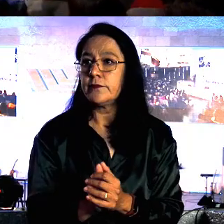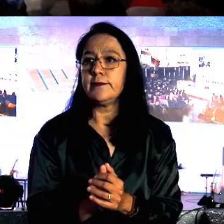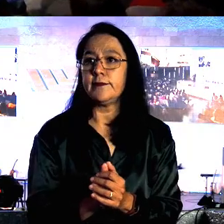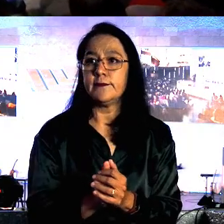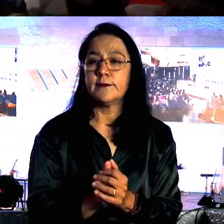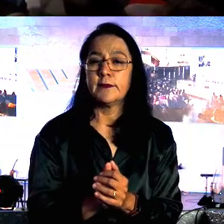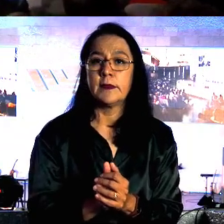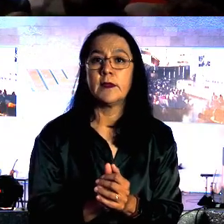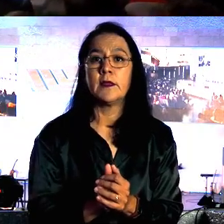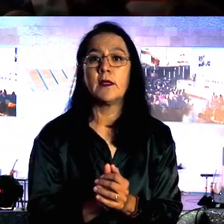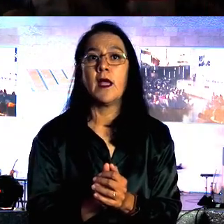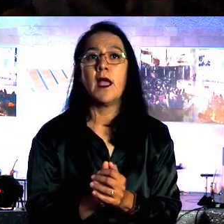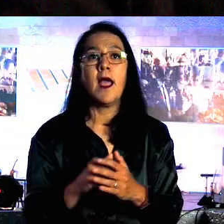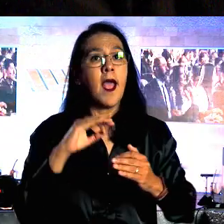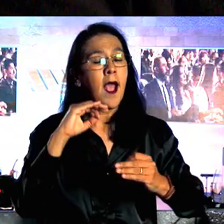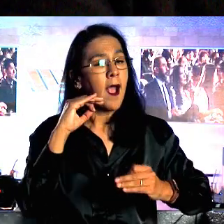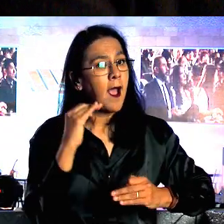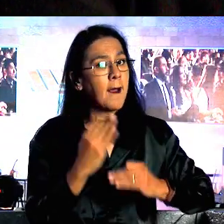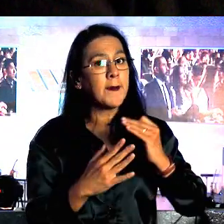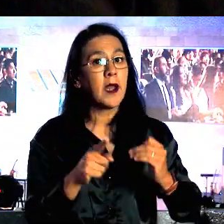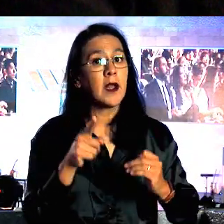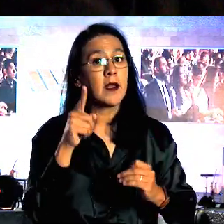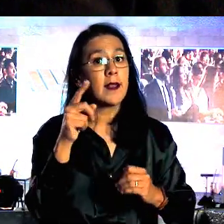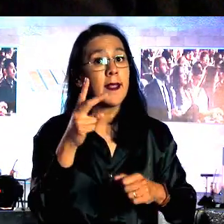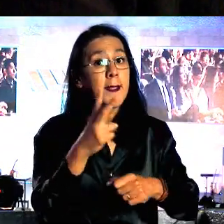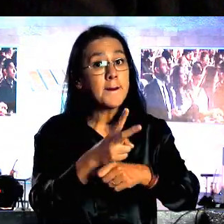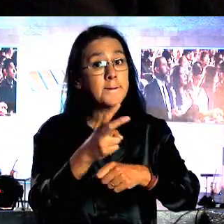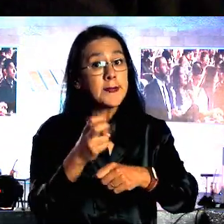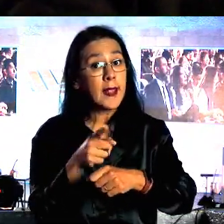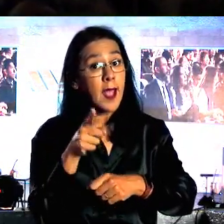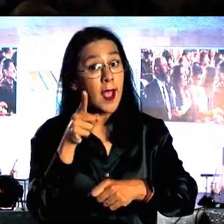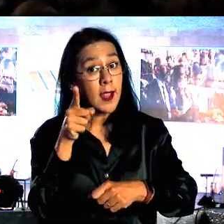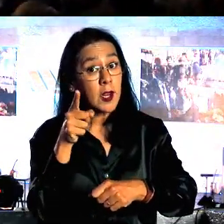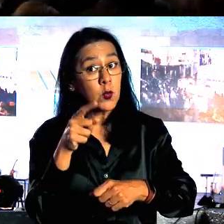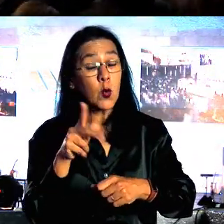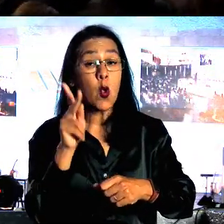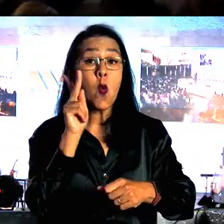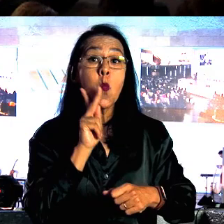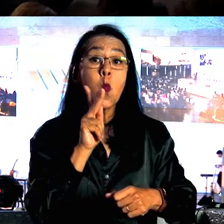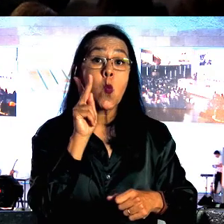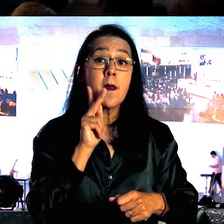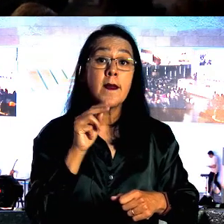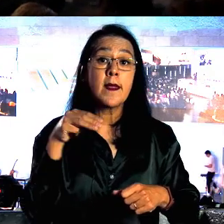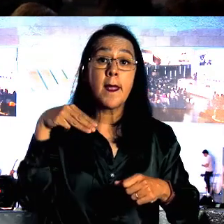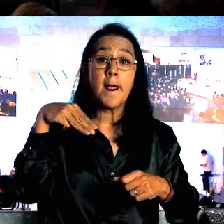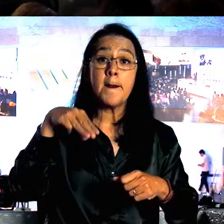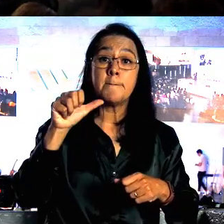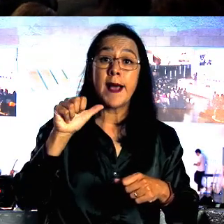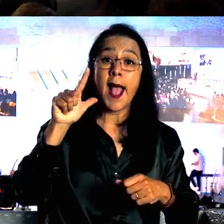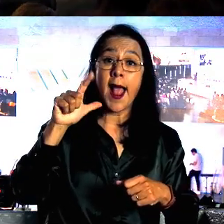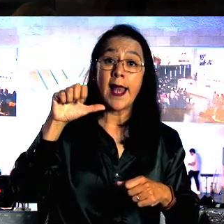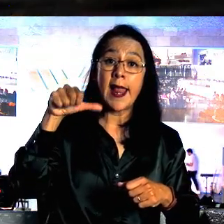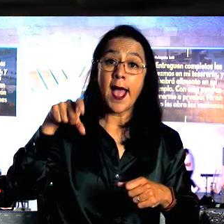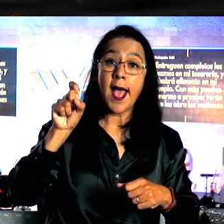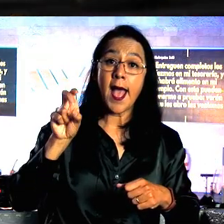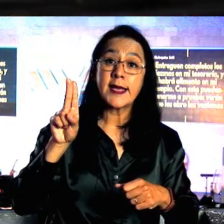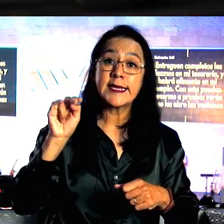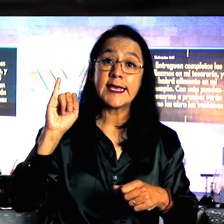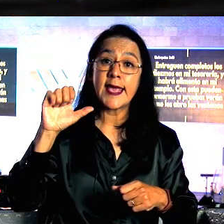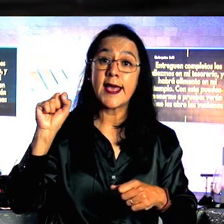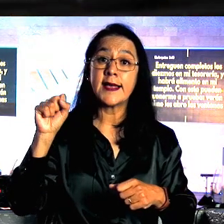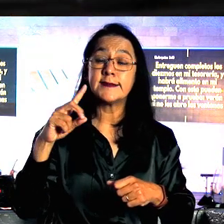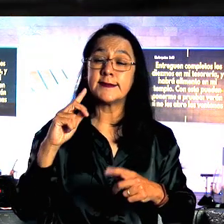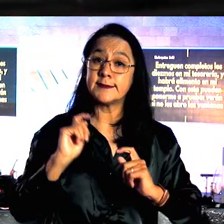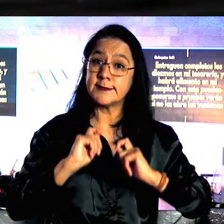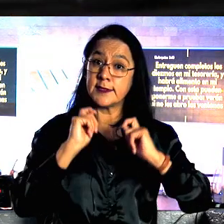y finalmente Él te invita a que lo pruebes en Malaquías 3 10 dice entregue en completo los